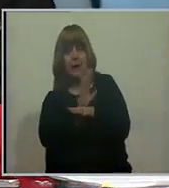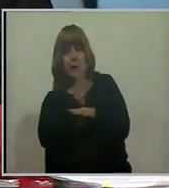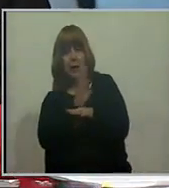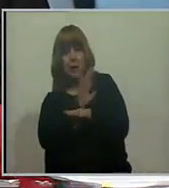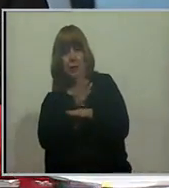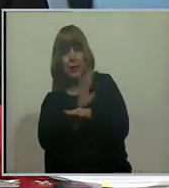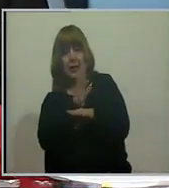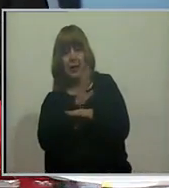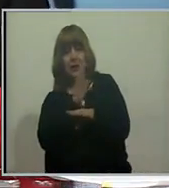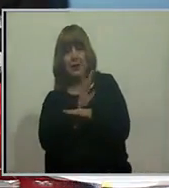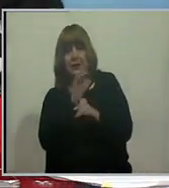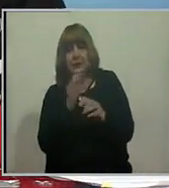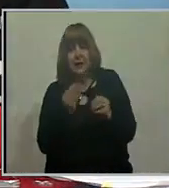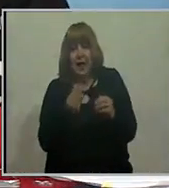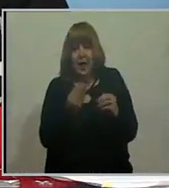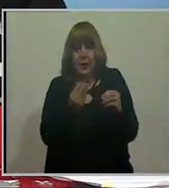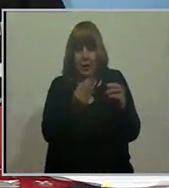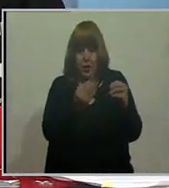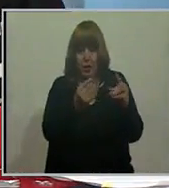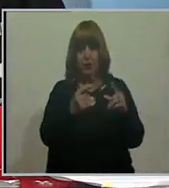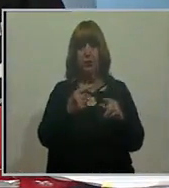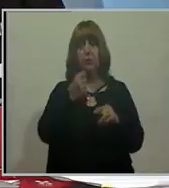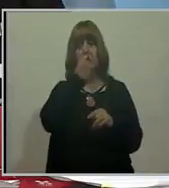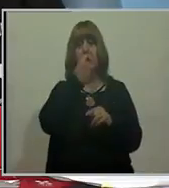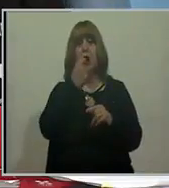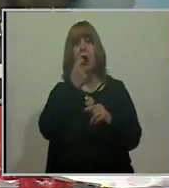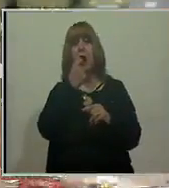con el abogado querellante, Oscar Barrera, y esto nos decía.